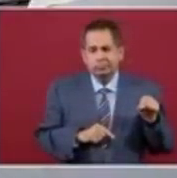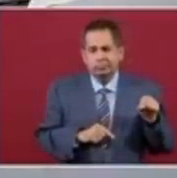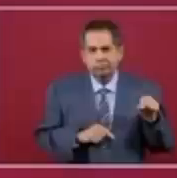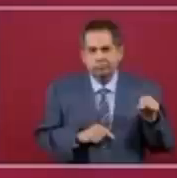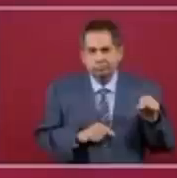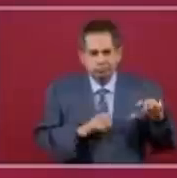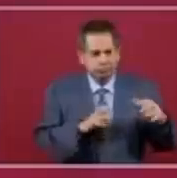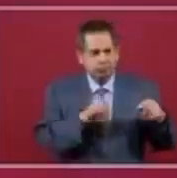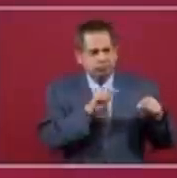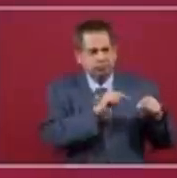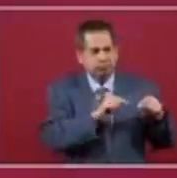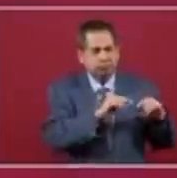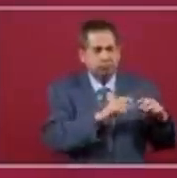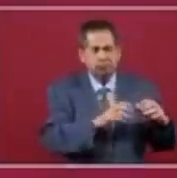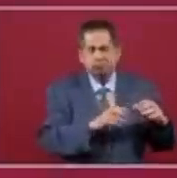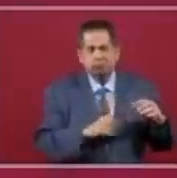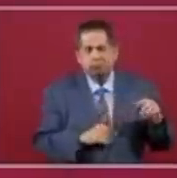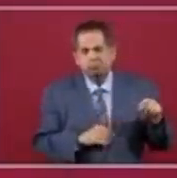se